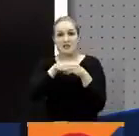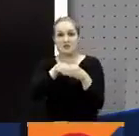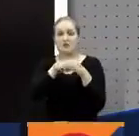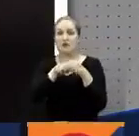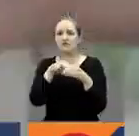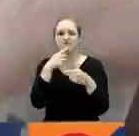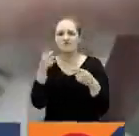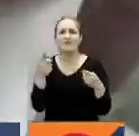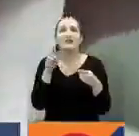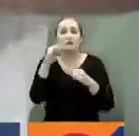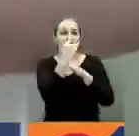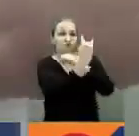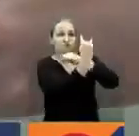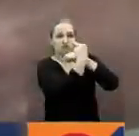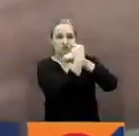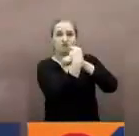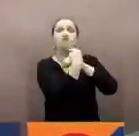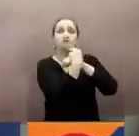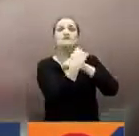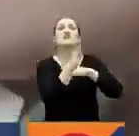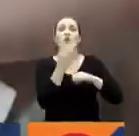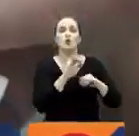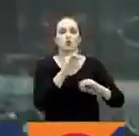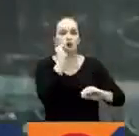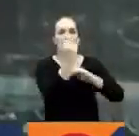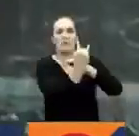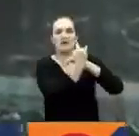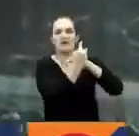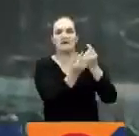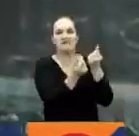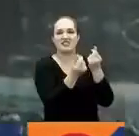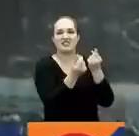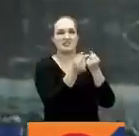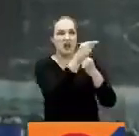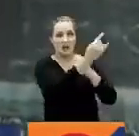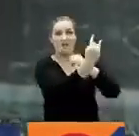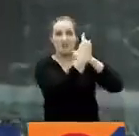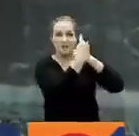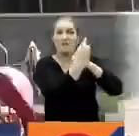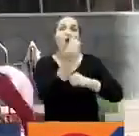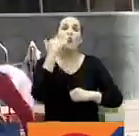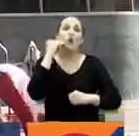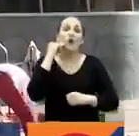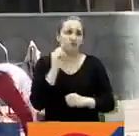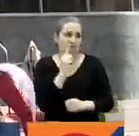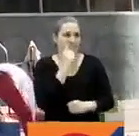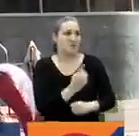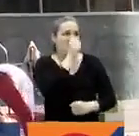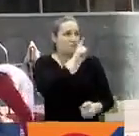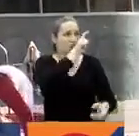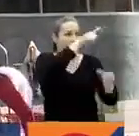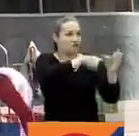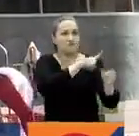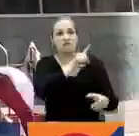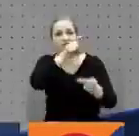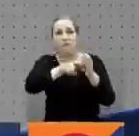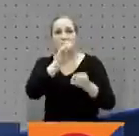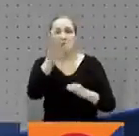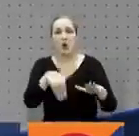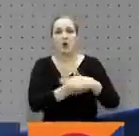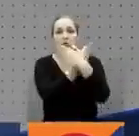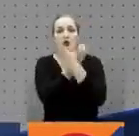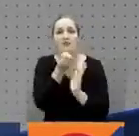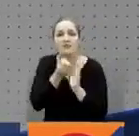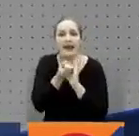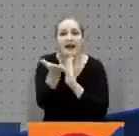fue una operación supervisada y autorizada por la superintendencia financiera y que esta inversión la registró desde el primer momento en el banco de la república y en la declaración de